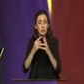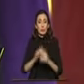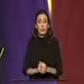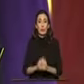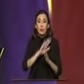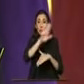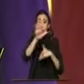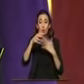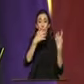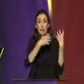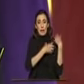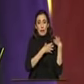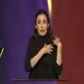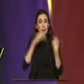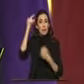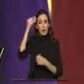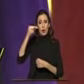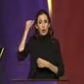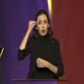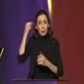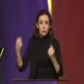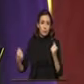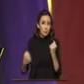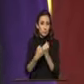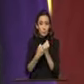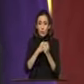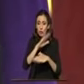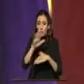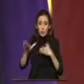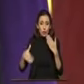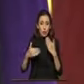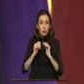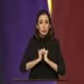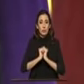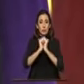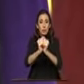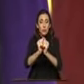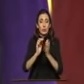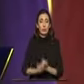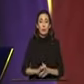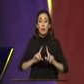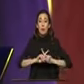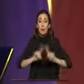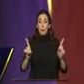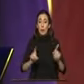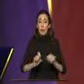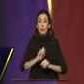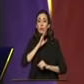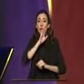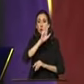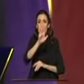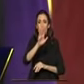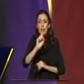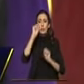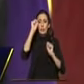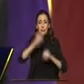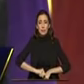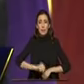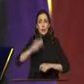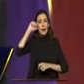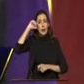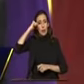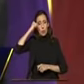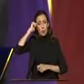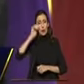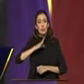garantía y el respaldo de este gobierno que trabaja con todos y para todos. Pero siempre, no lo olviden. No lo